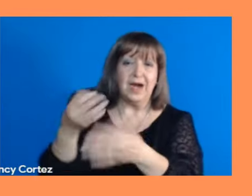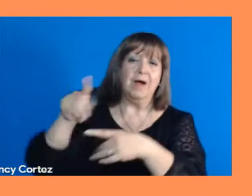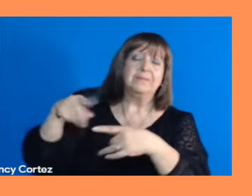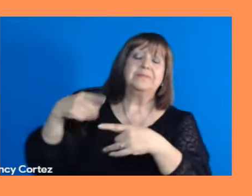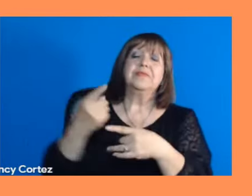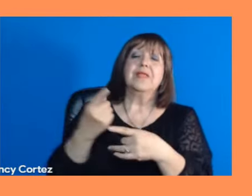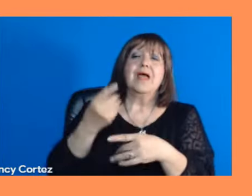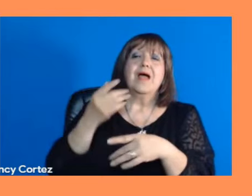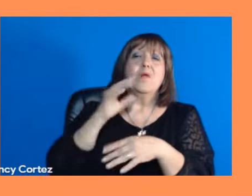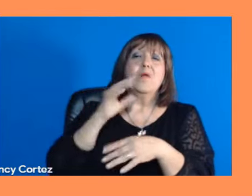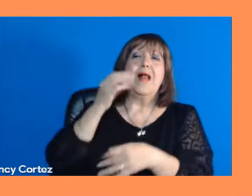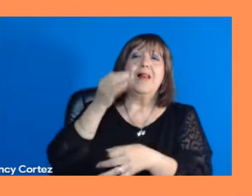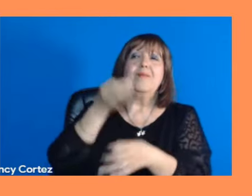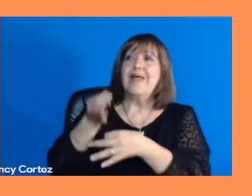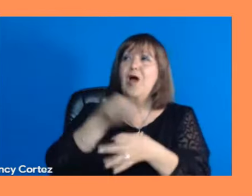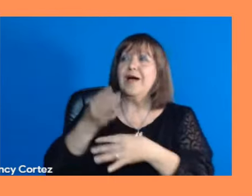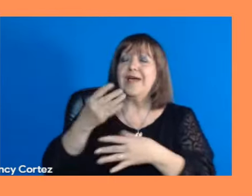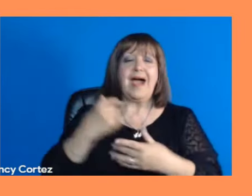lo colectivo.